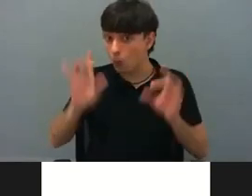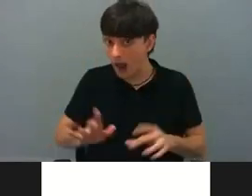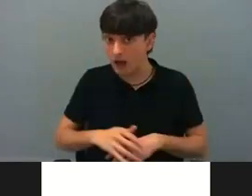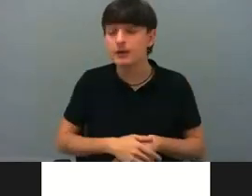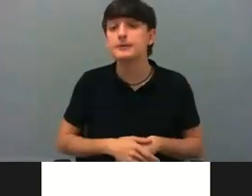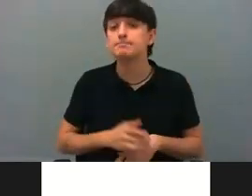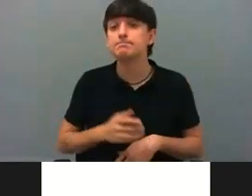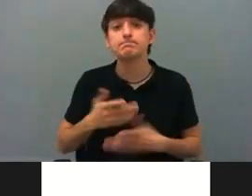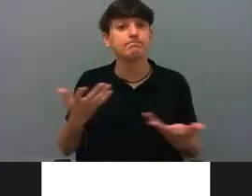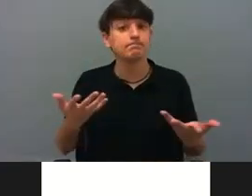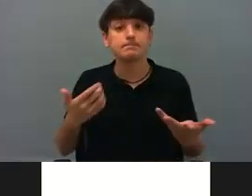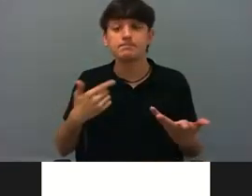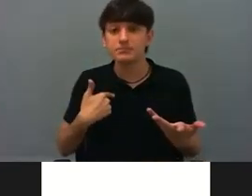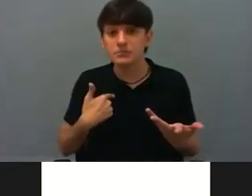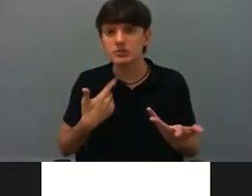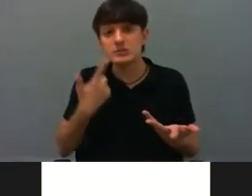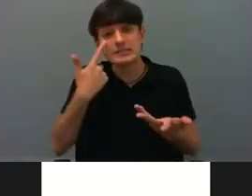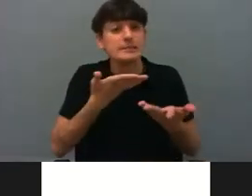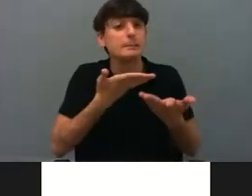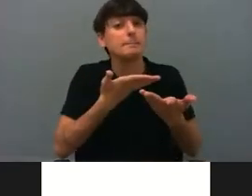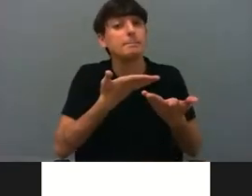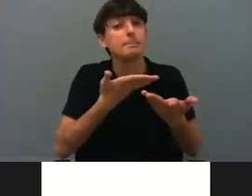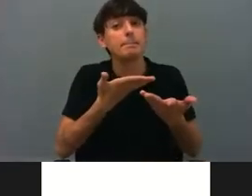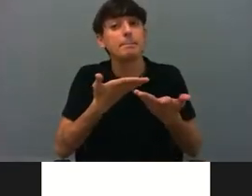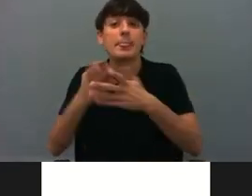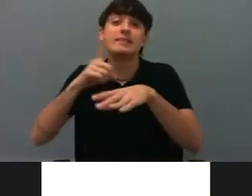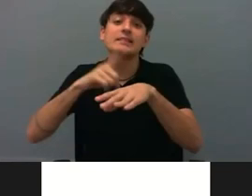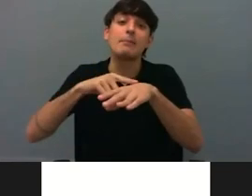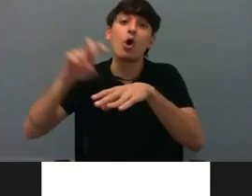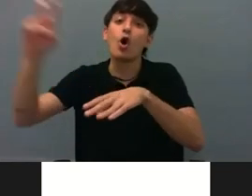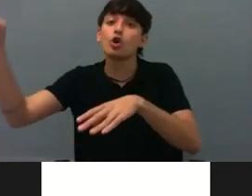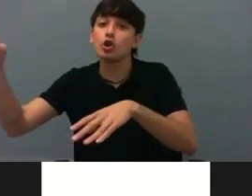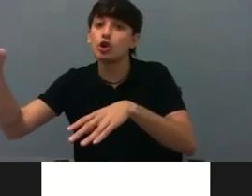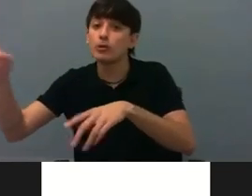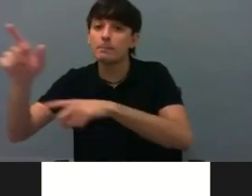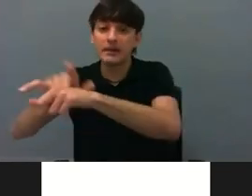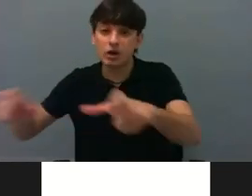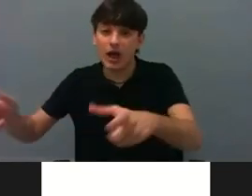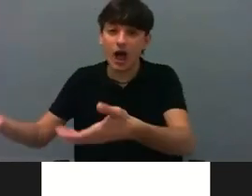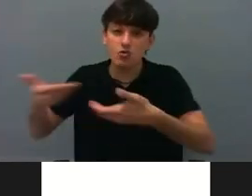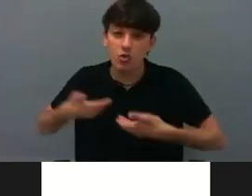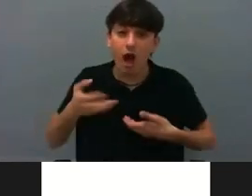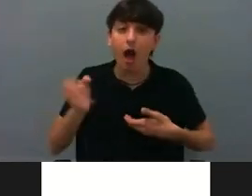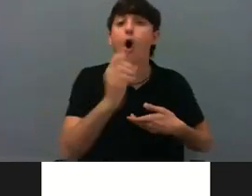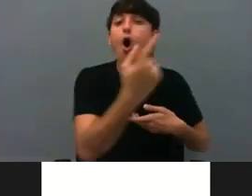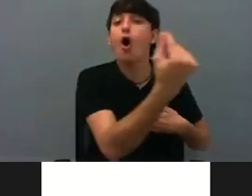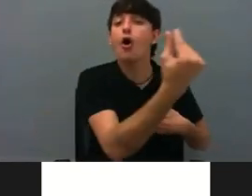yo no tendría que estar tirando de tiempos ajenos o de prestaciones. Y todo esto hay